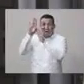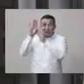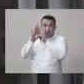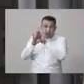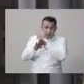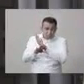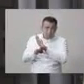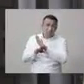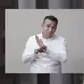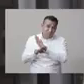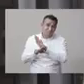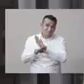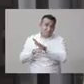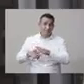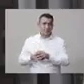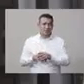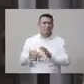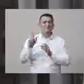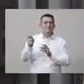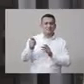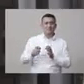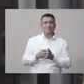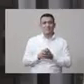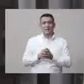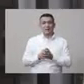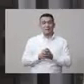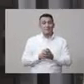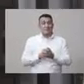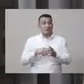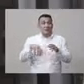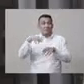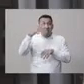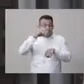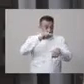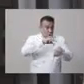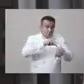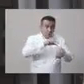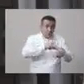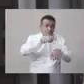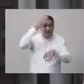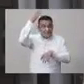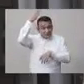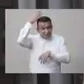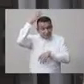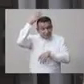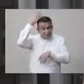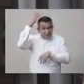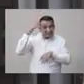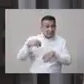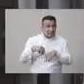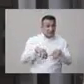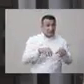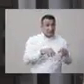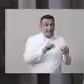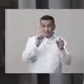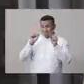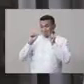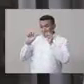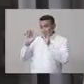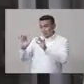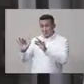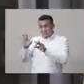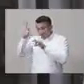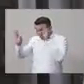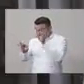que puedan atender a los pacientes adicionales por parte de todas las instituciones del sector salud.